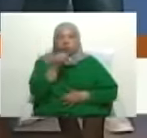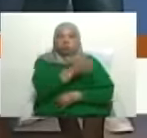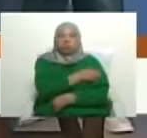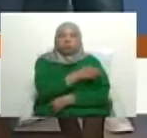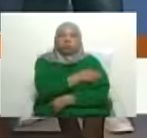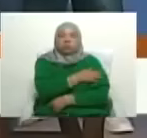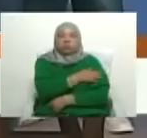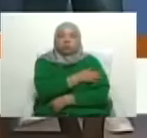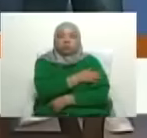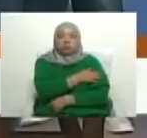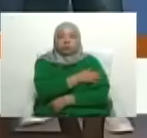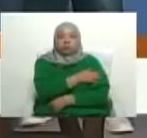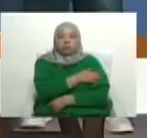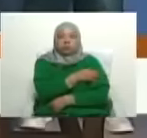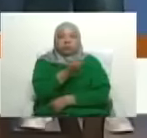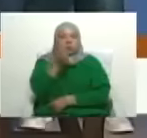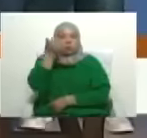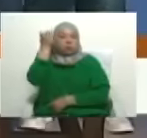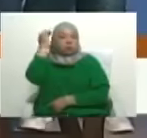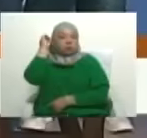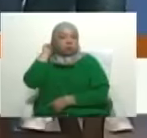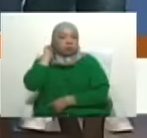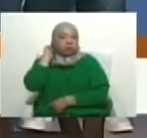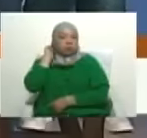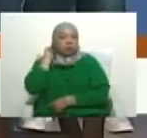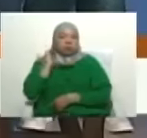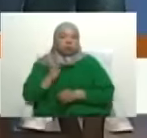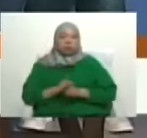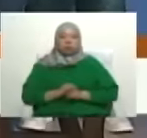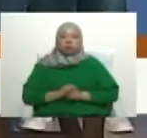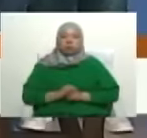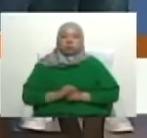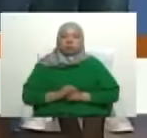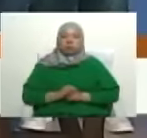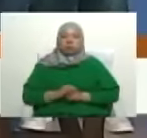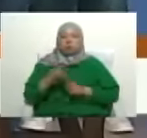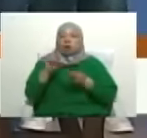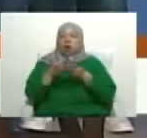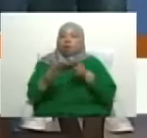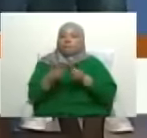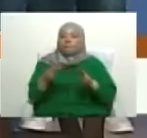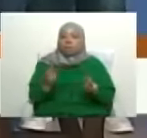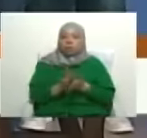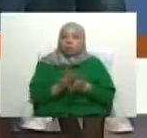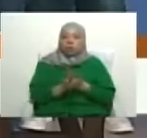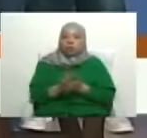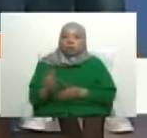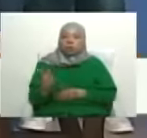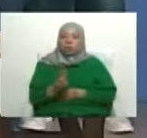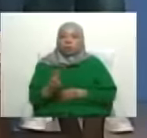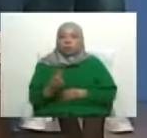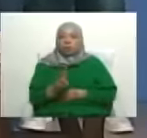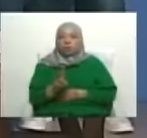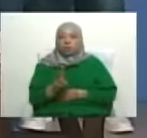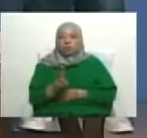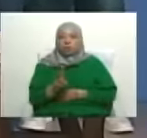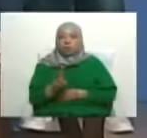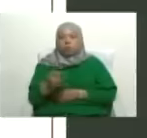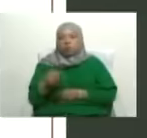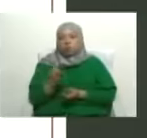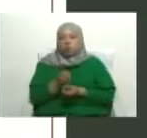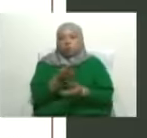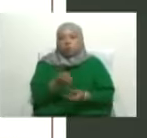apellidos de la Machado? Uno, operación de paz y estabilización en Venezuela, esto es publicado por ella,